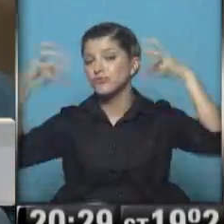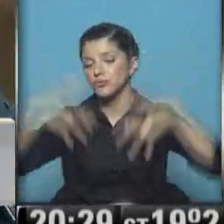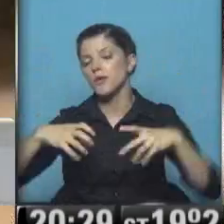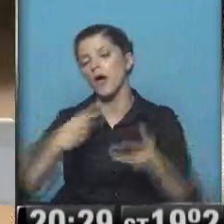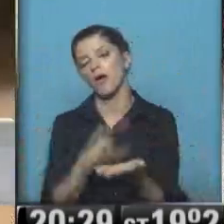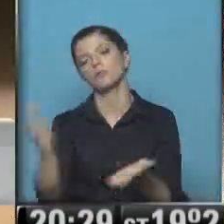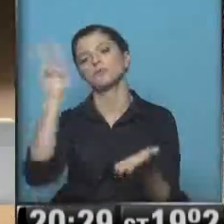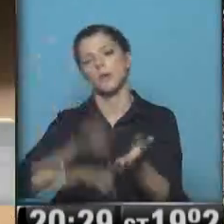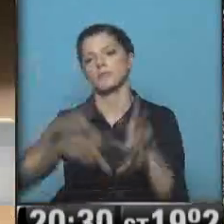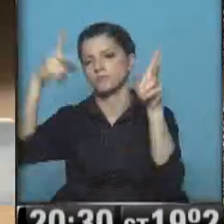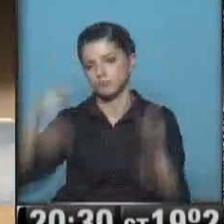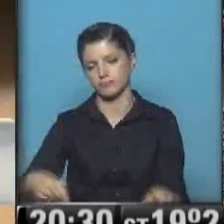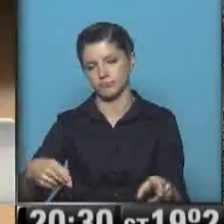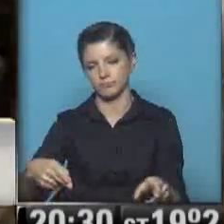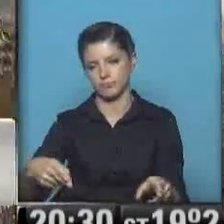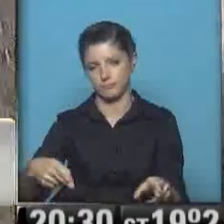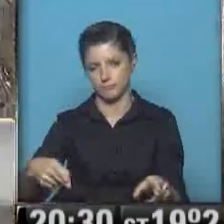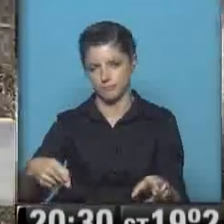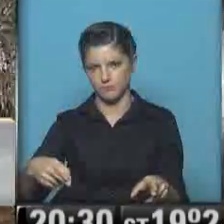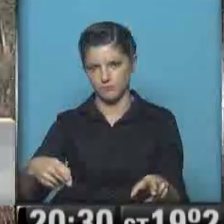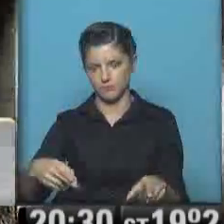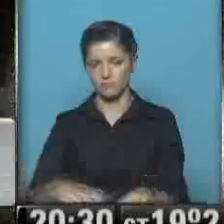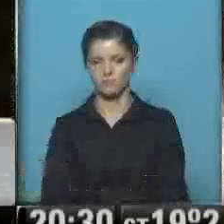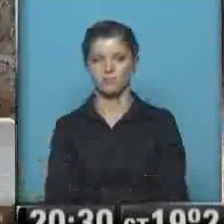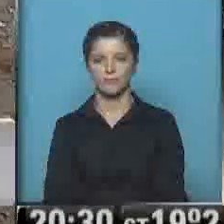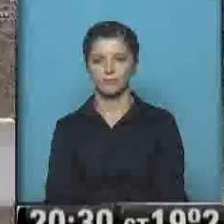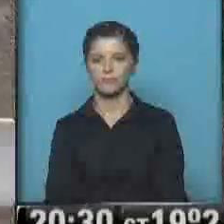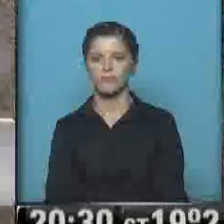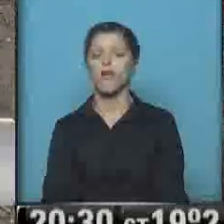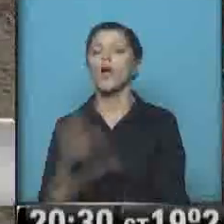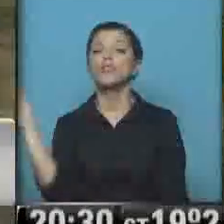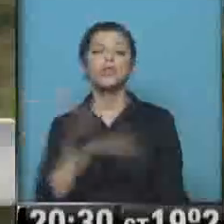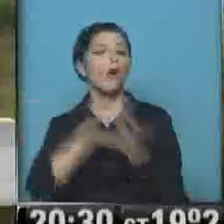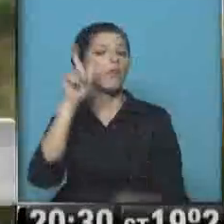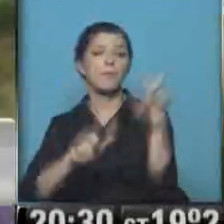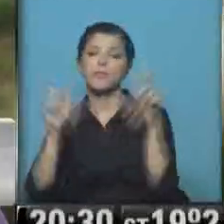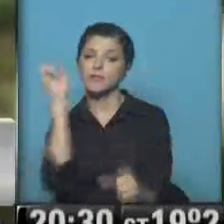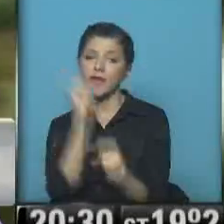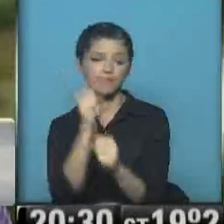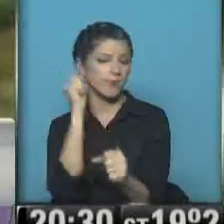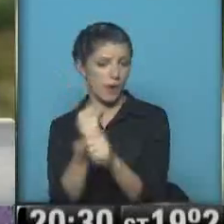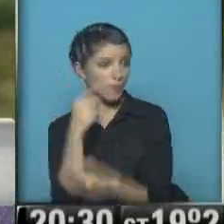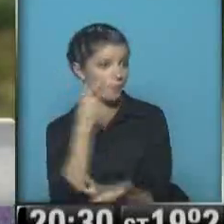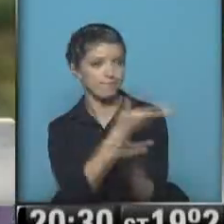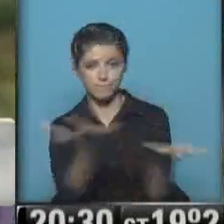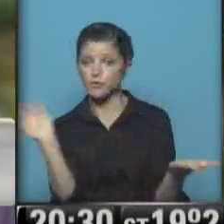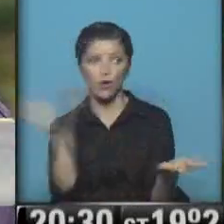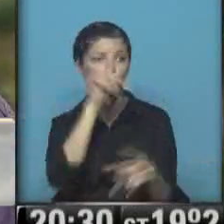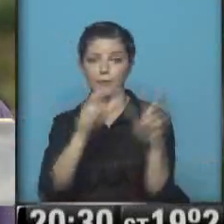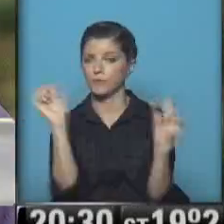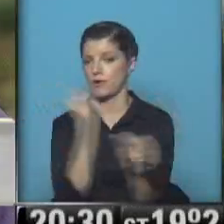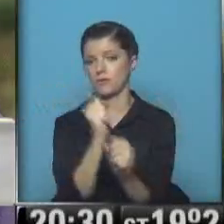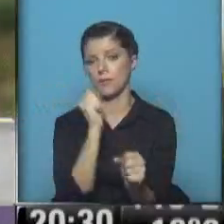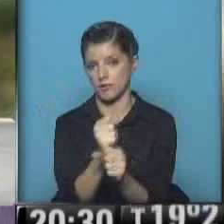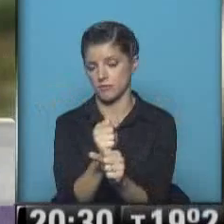otra vez. La calle está totalmente clausurada por el agua. Toda gente trabajadora, todo lo que ve usted aquí son todos trabajadores, todos,